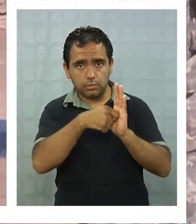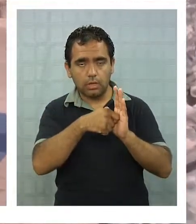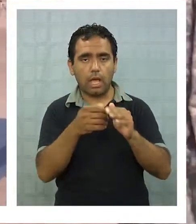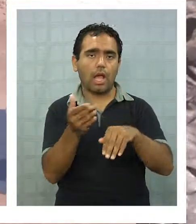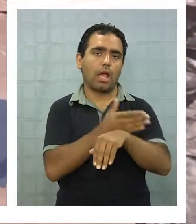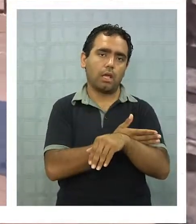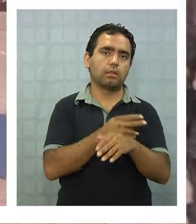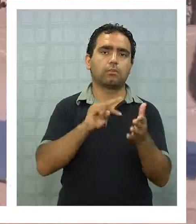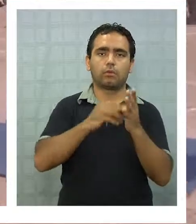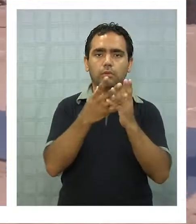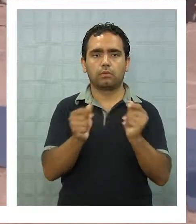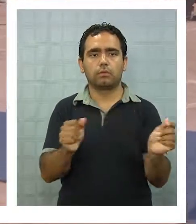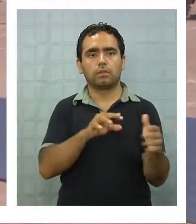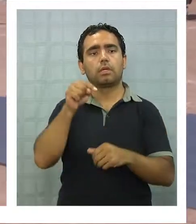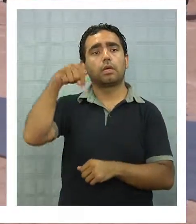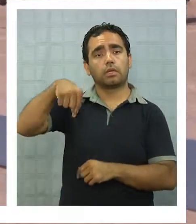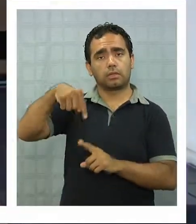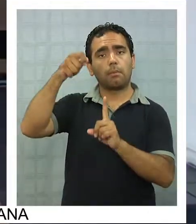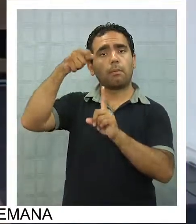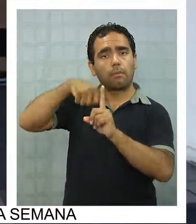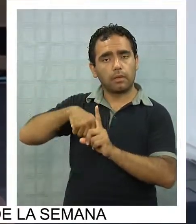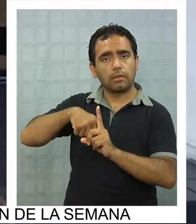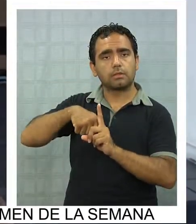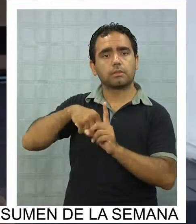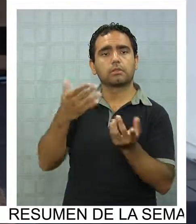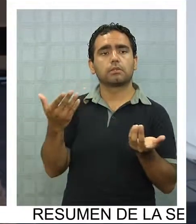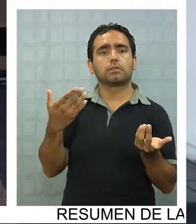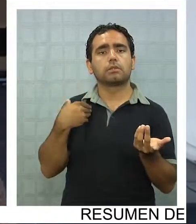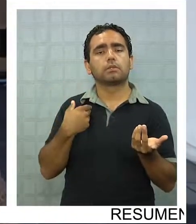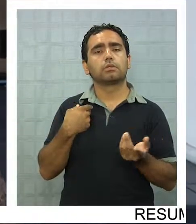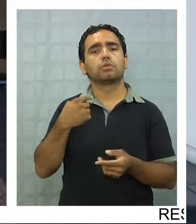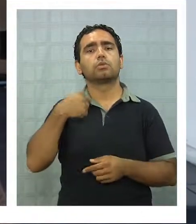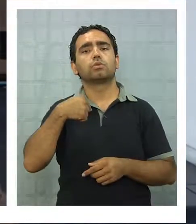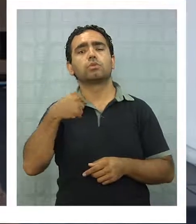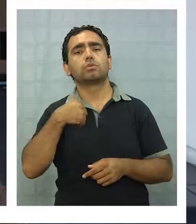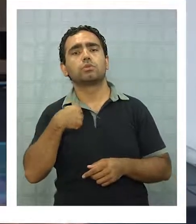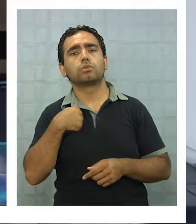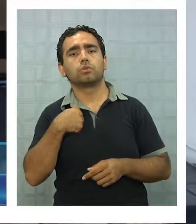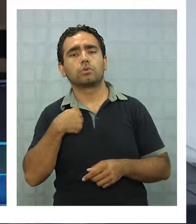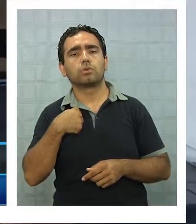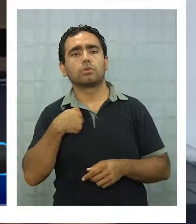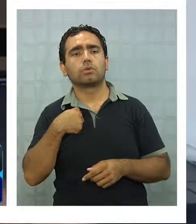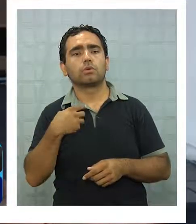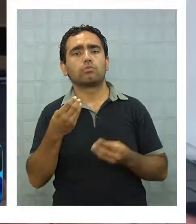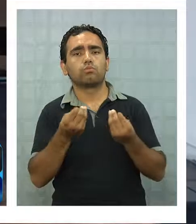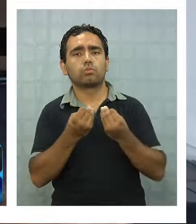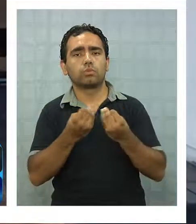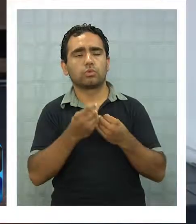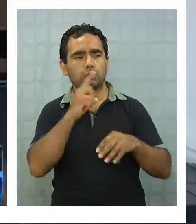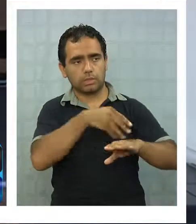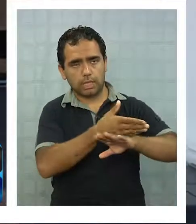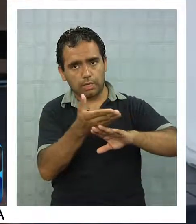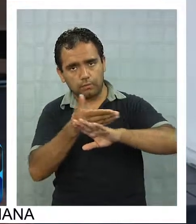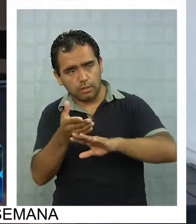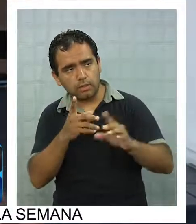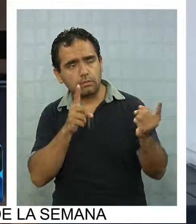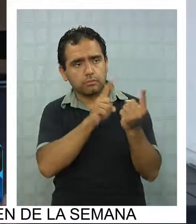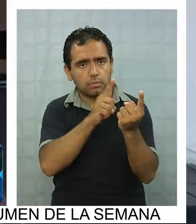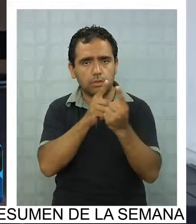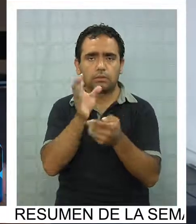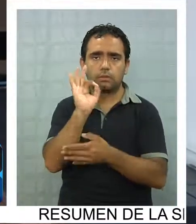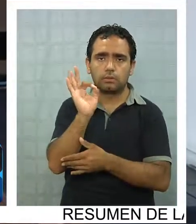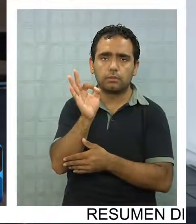Ya en este mes yo estoy teniendo reuniones con muchos servicios, con muchas instituciones, en